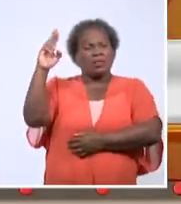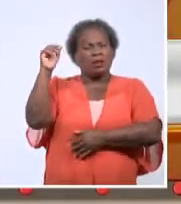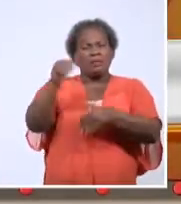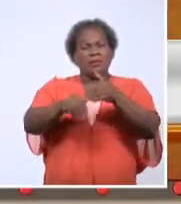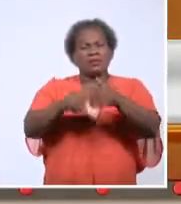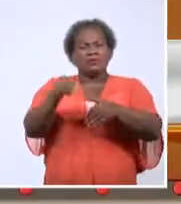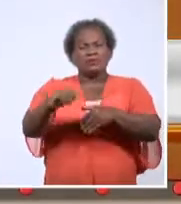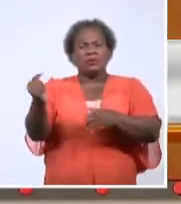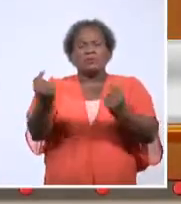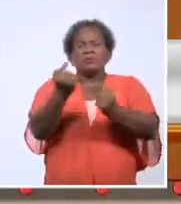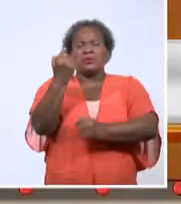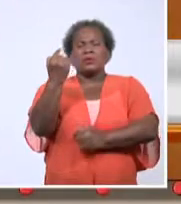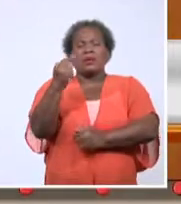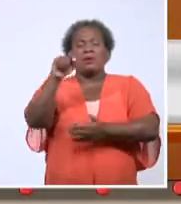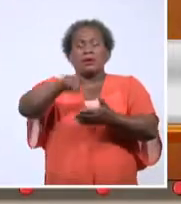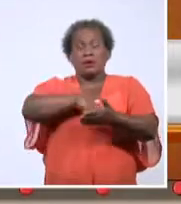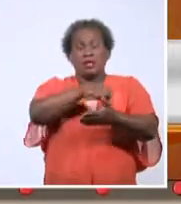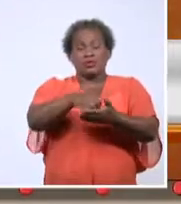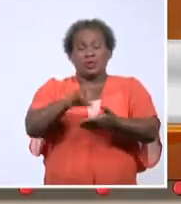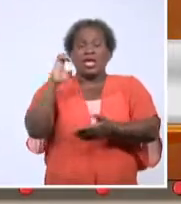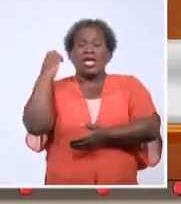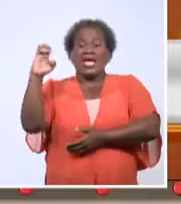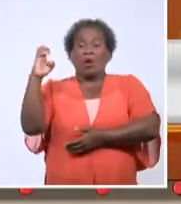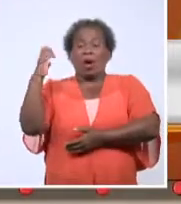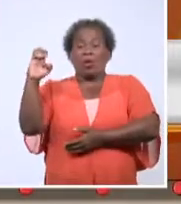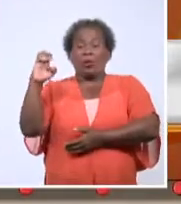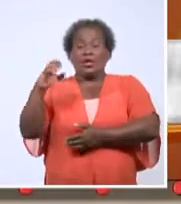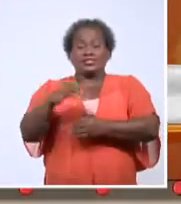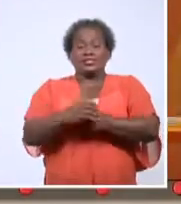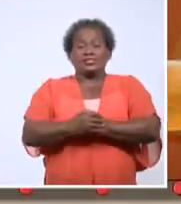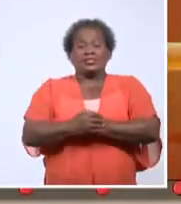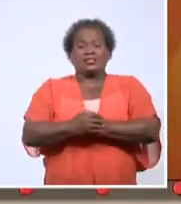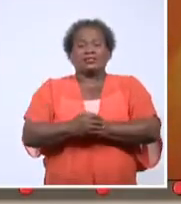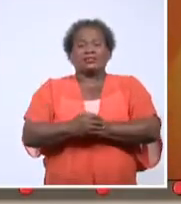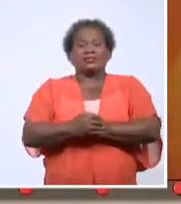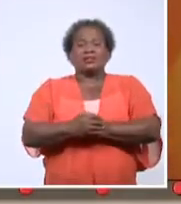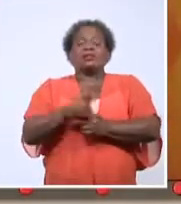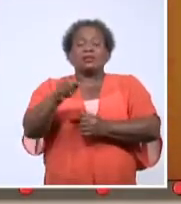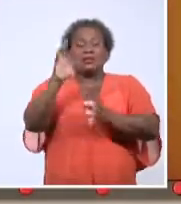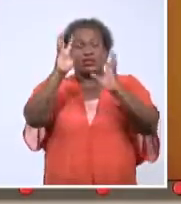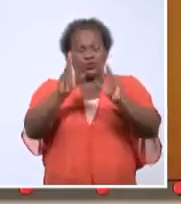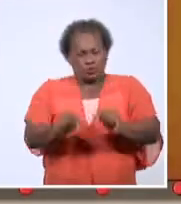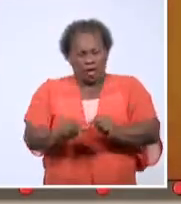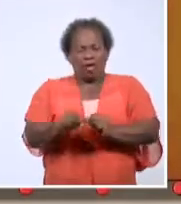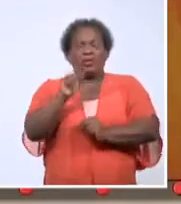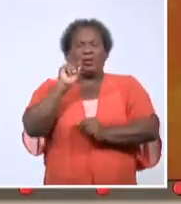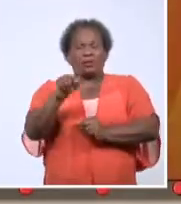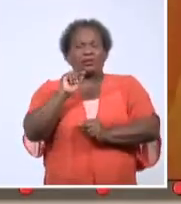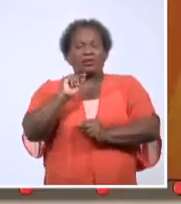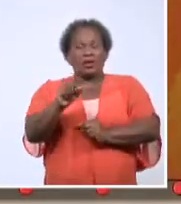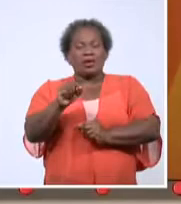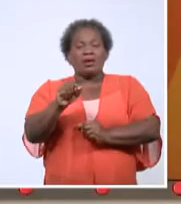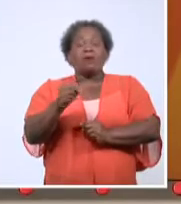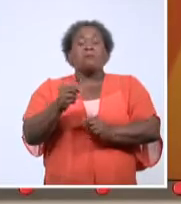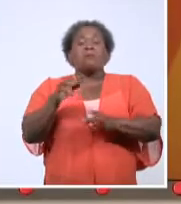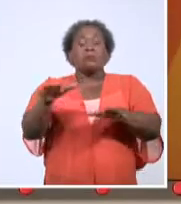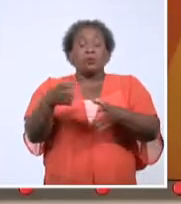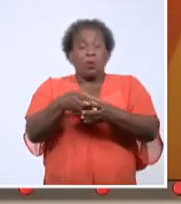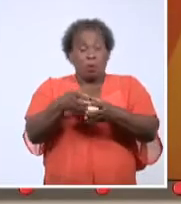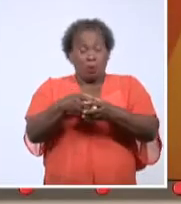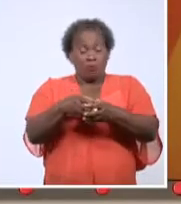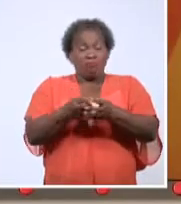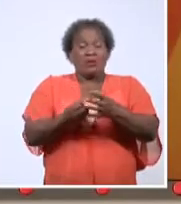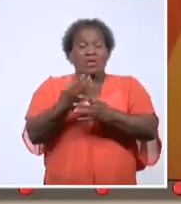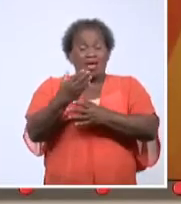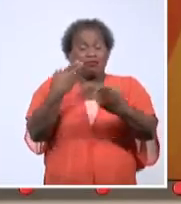en las elecciones presidenciales de Ecuador de 2013. No ganó, pero los resultados convirtieron al movimiento Creando Oportunidades, creo, en la